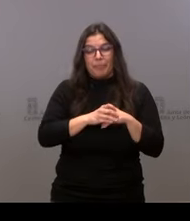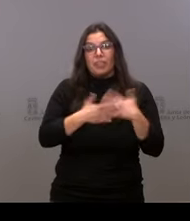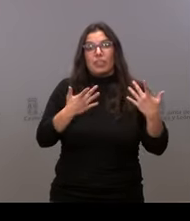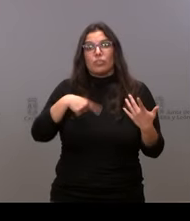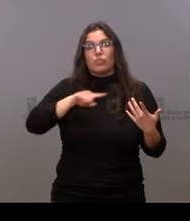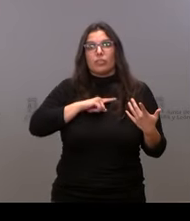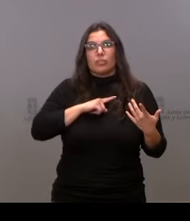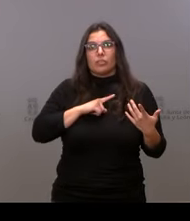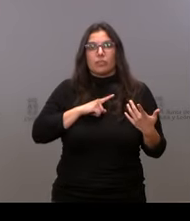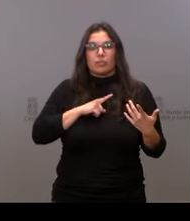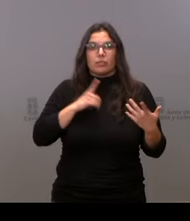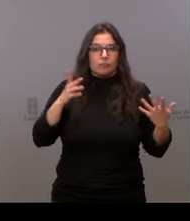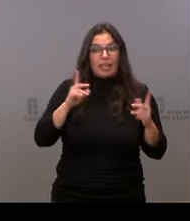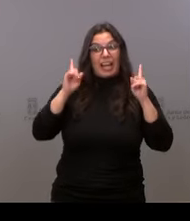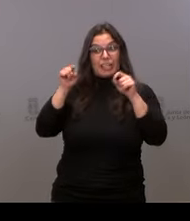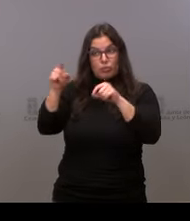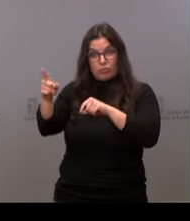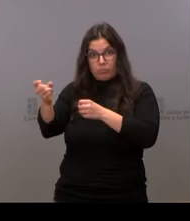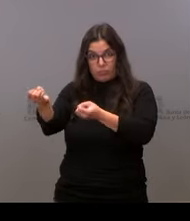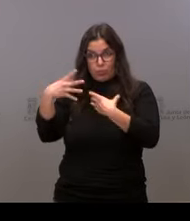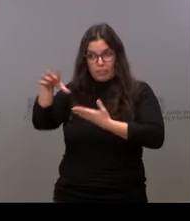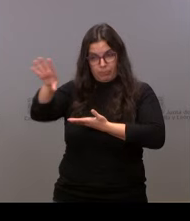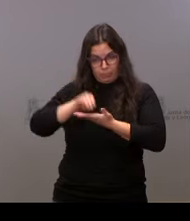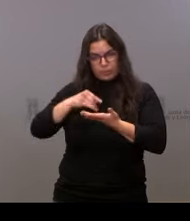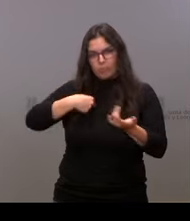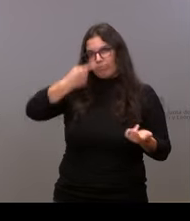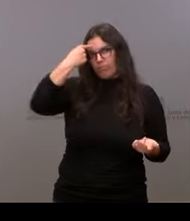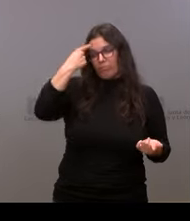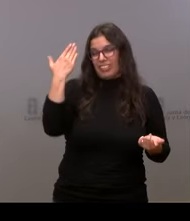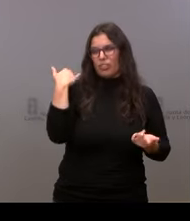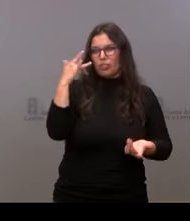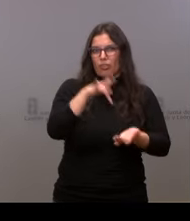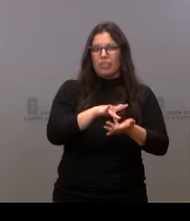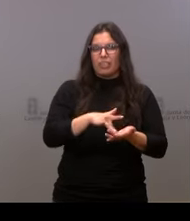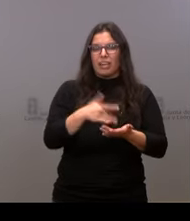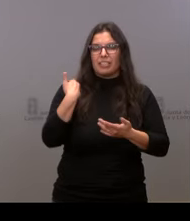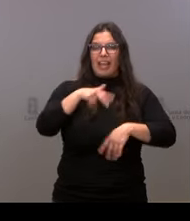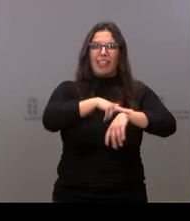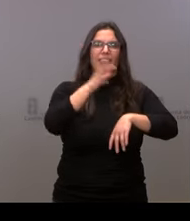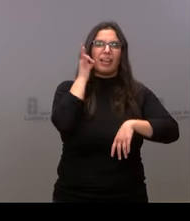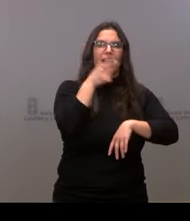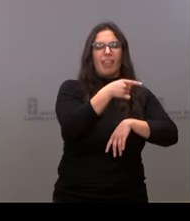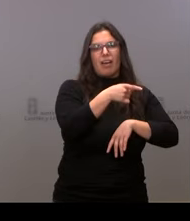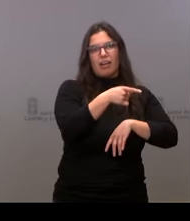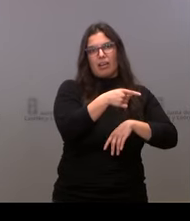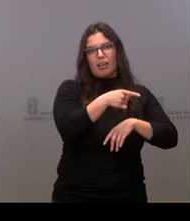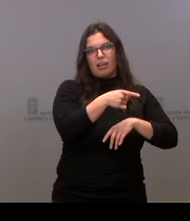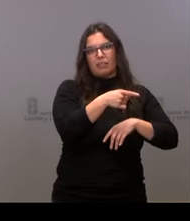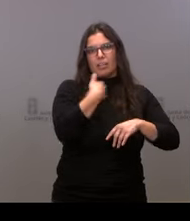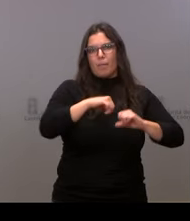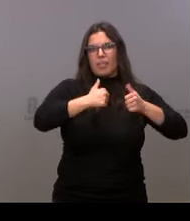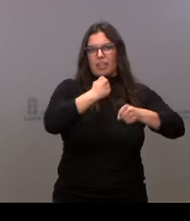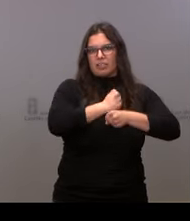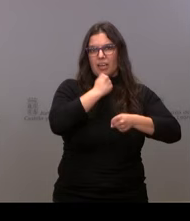a preocupar de esta situación de hecho ya el otro día la delegada se puso a trabajar